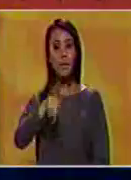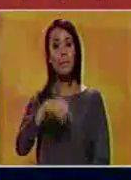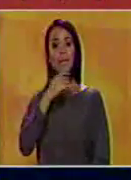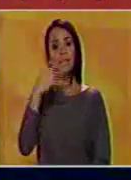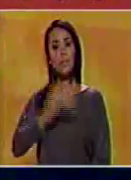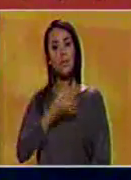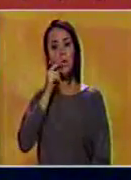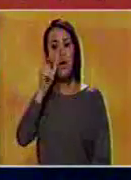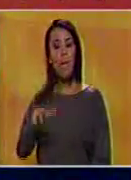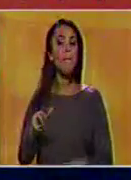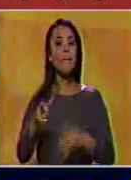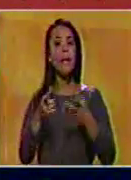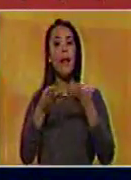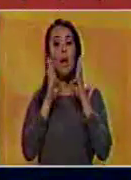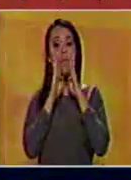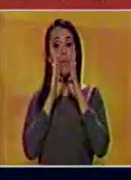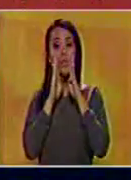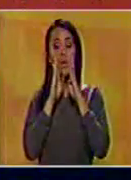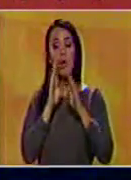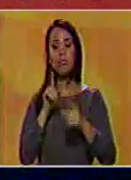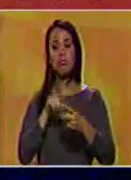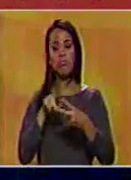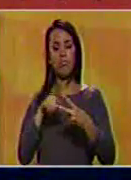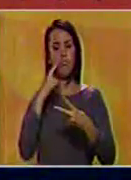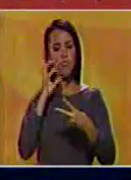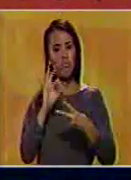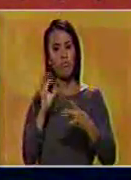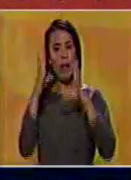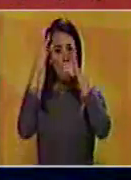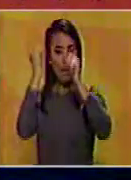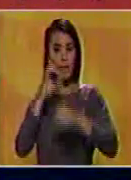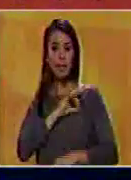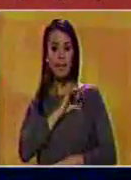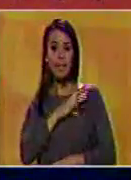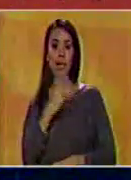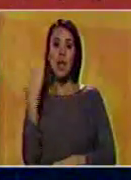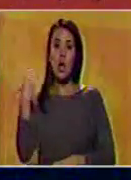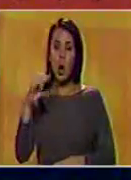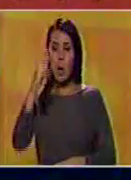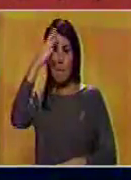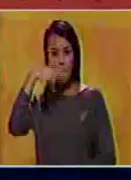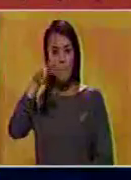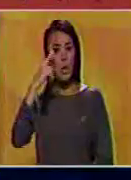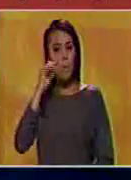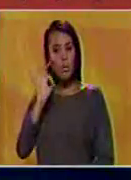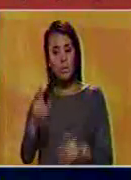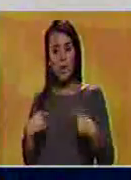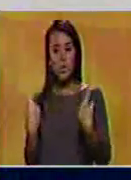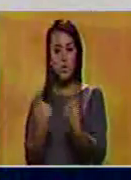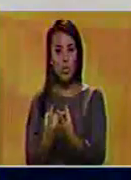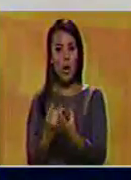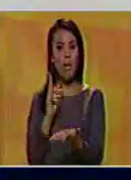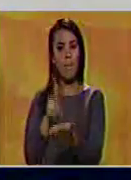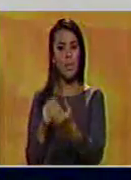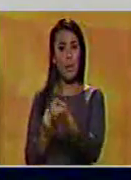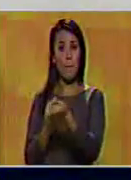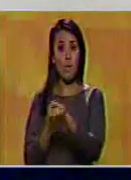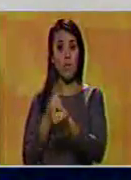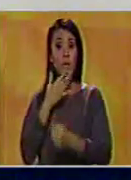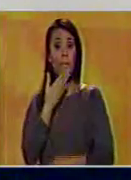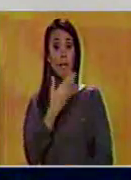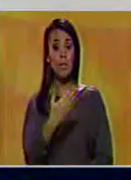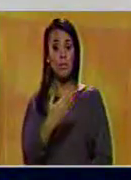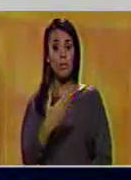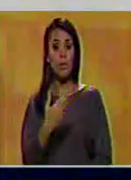confesiones de arribas y expósitos fueron señaladas las embajadas de chile colombia y méxico como posibles lugares de evasión por lo que exigió a